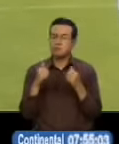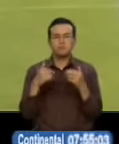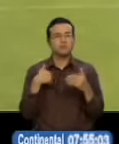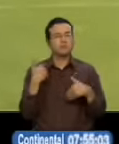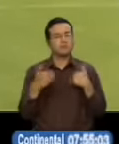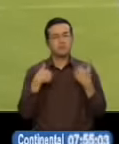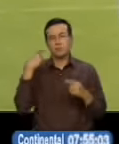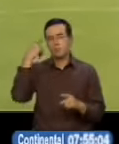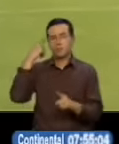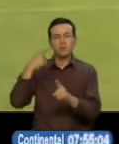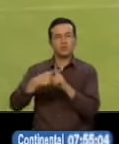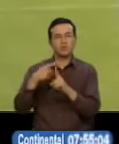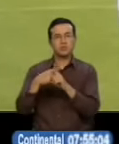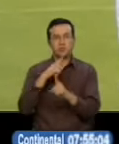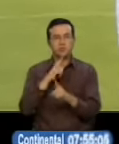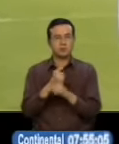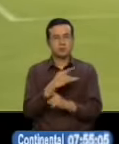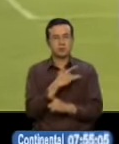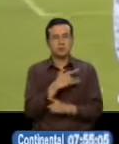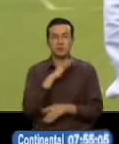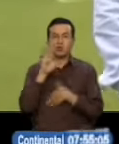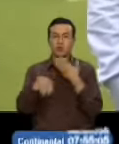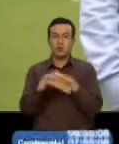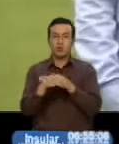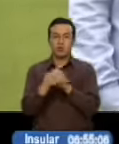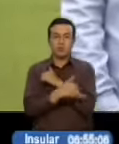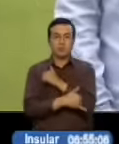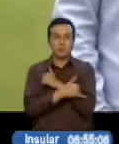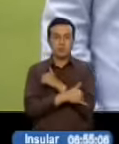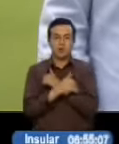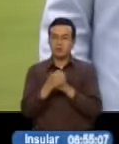muchas ganas y cuando uno tiene todo un país atrás,